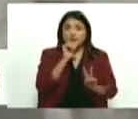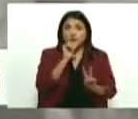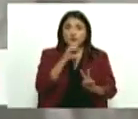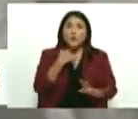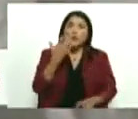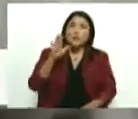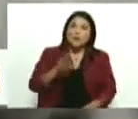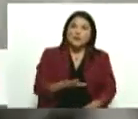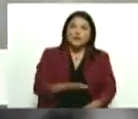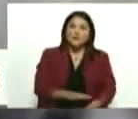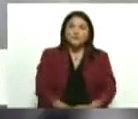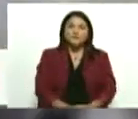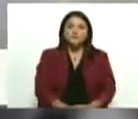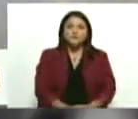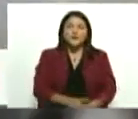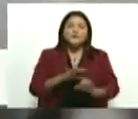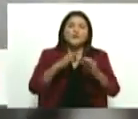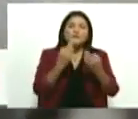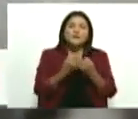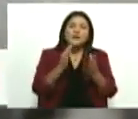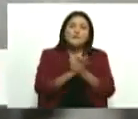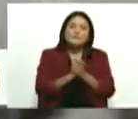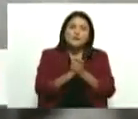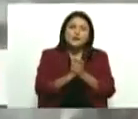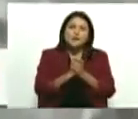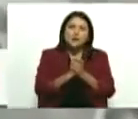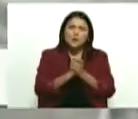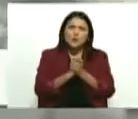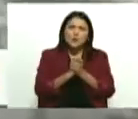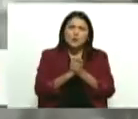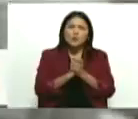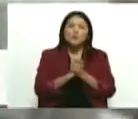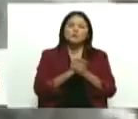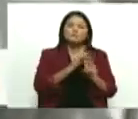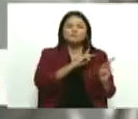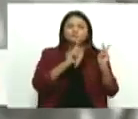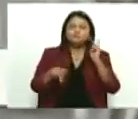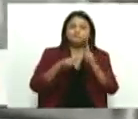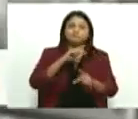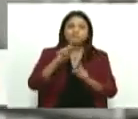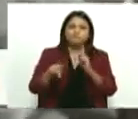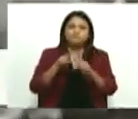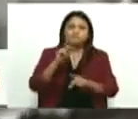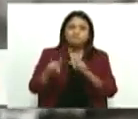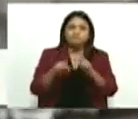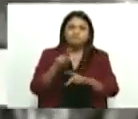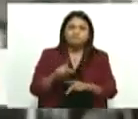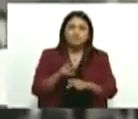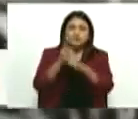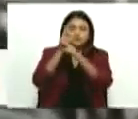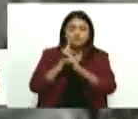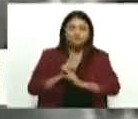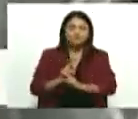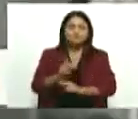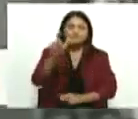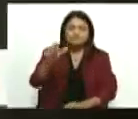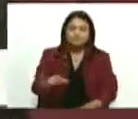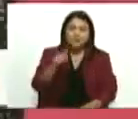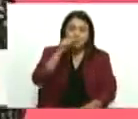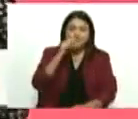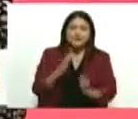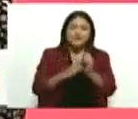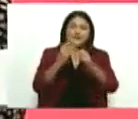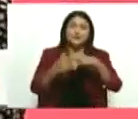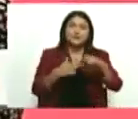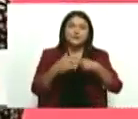siembra y familiares, amigos, miembros de la Liga Socialista también se encuentran presentes en este espacio para rendir tributo a este líder revolucionario. Es parte